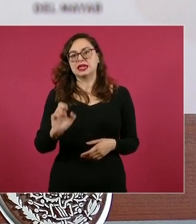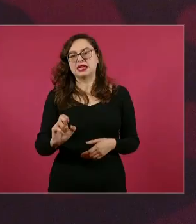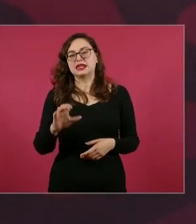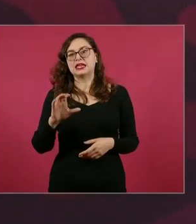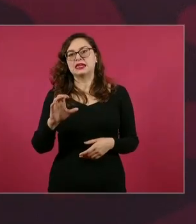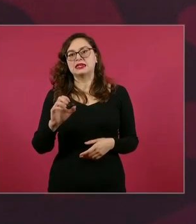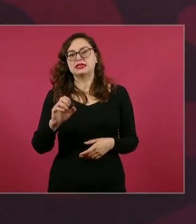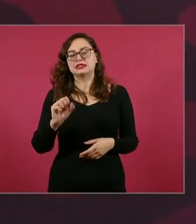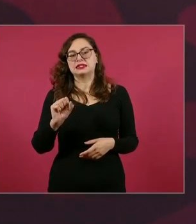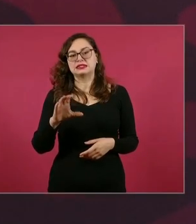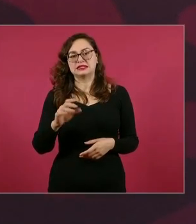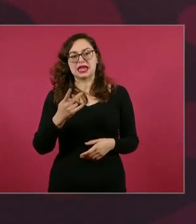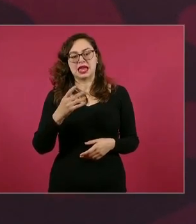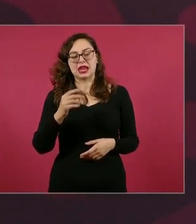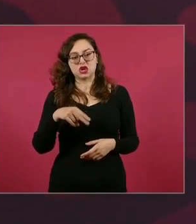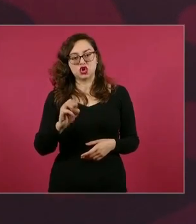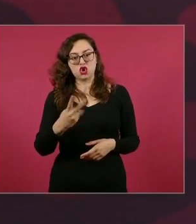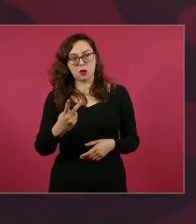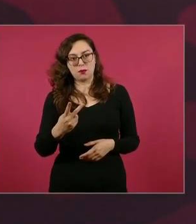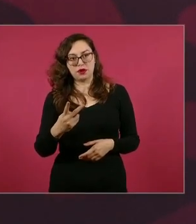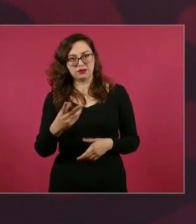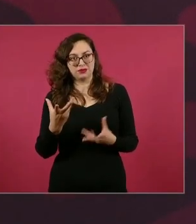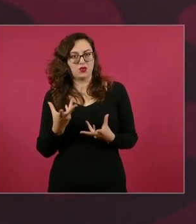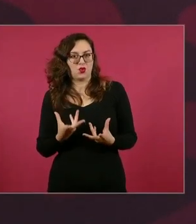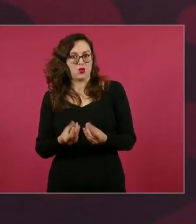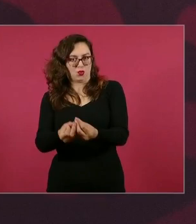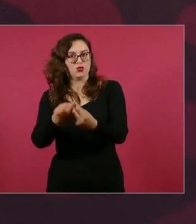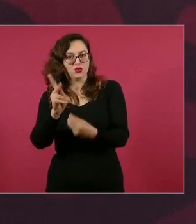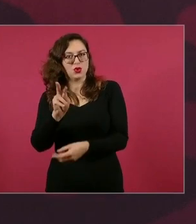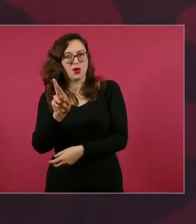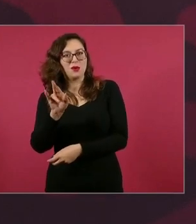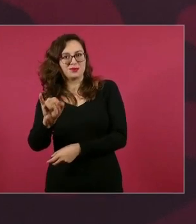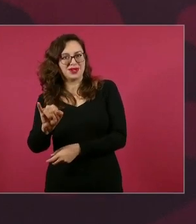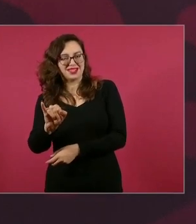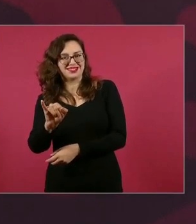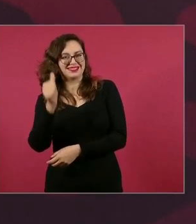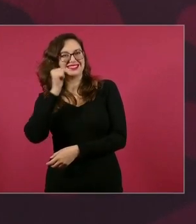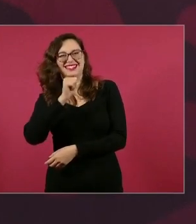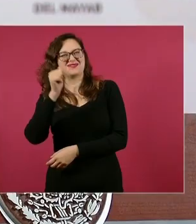senop así en el pan